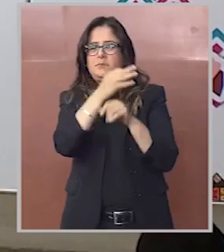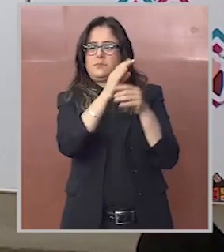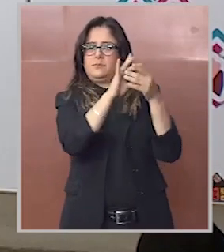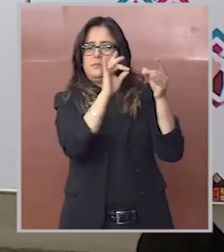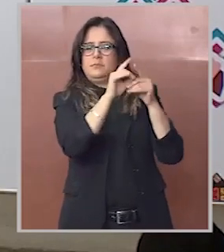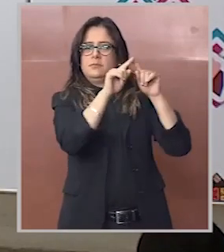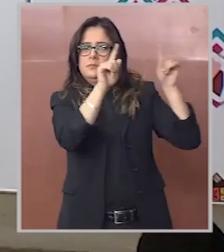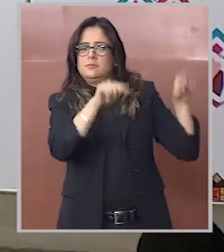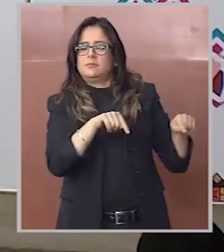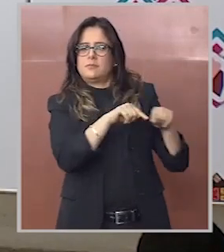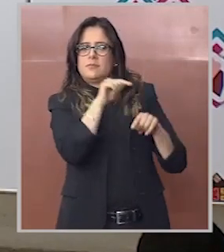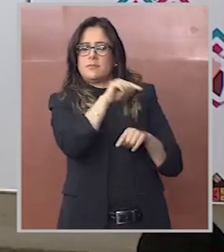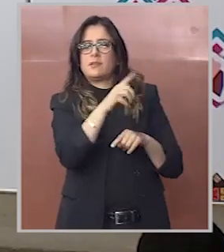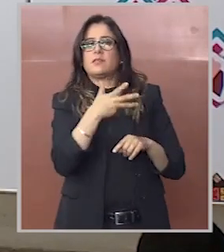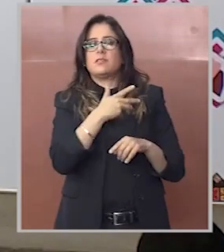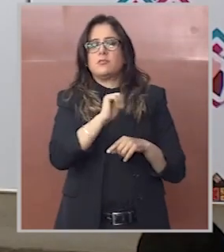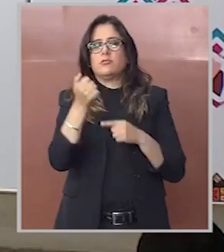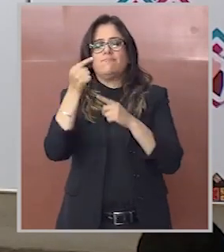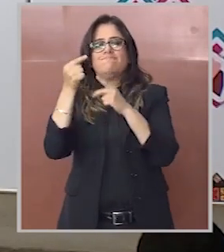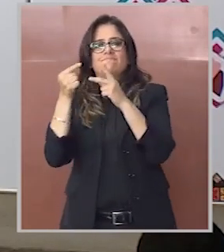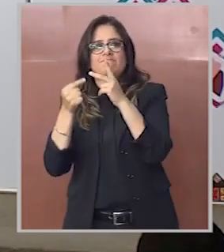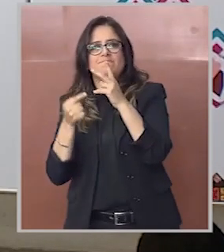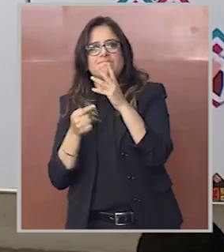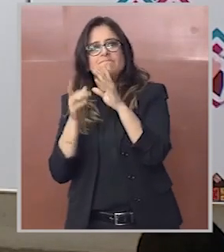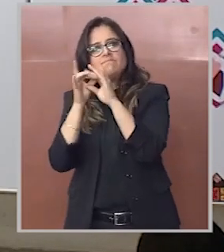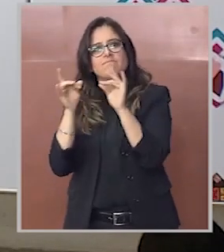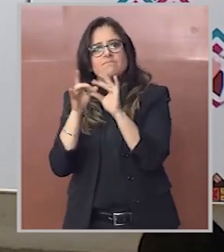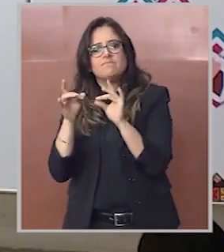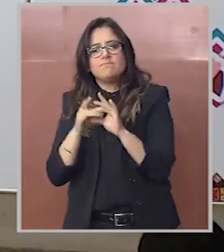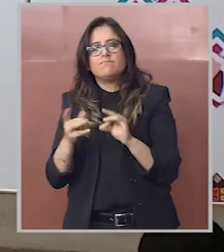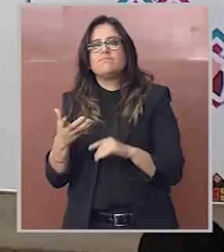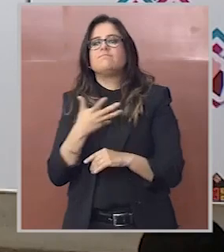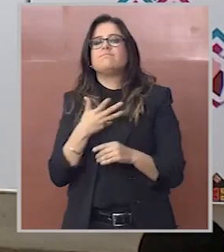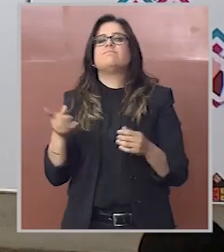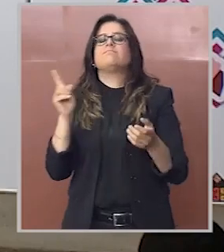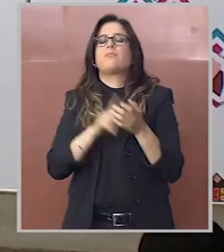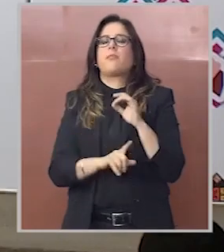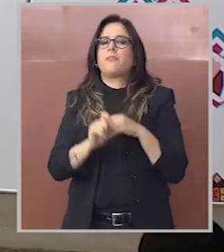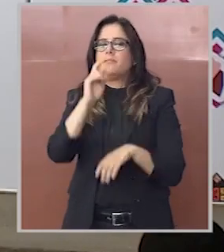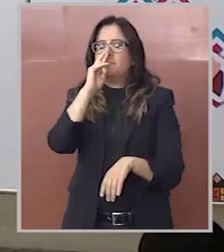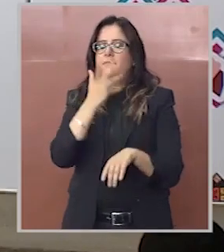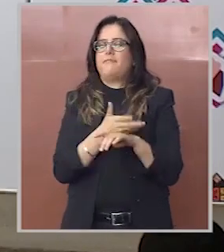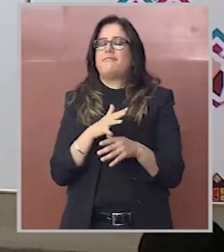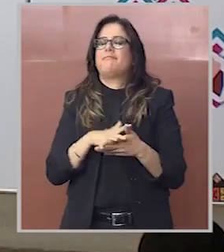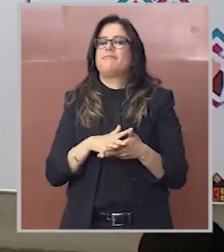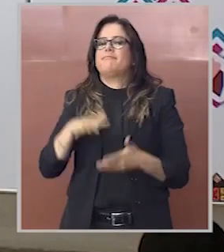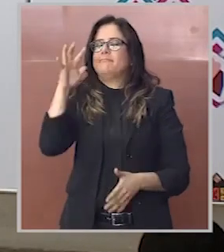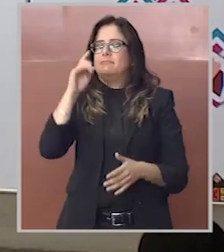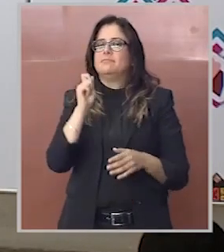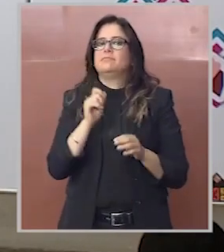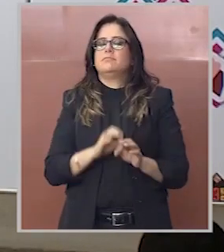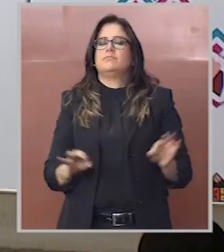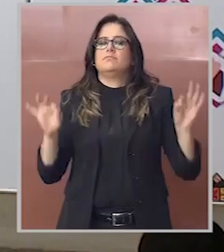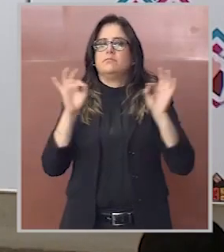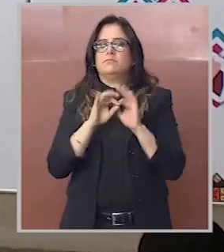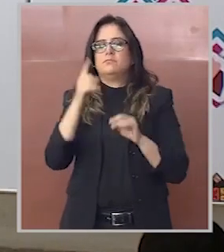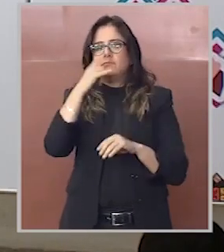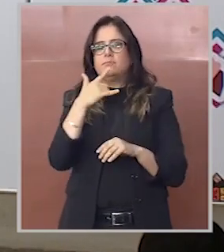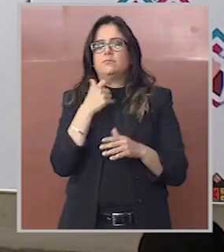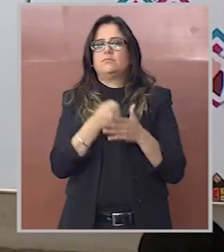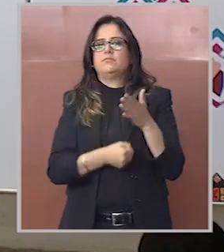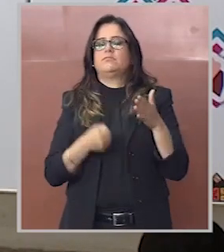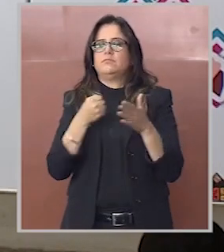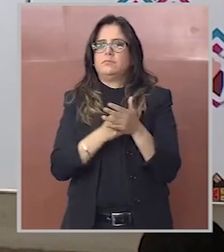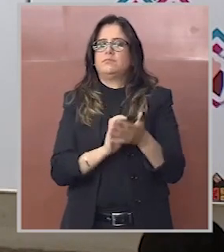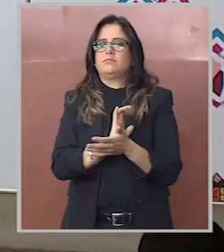que también tienen grados de responsabilidad importante en luchar contra la discriminación y hacer efectivo por lo tanto los